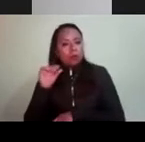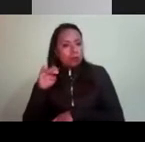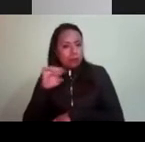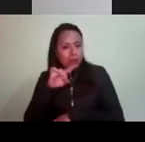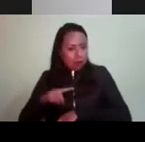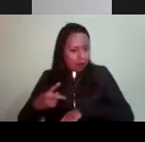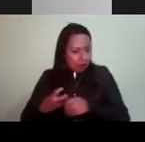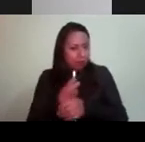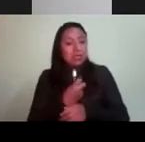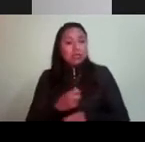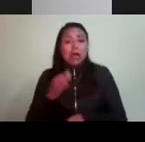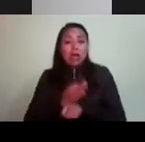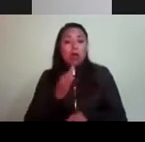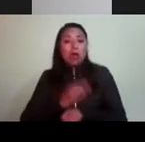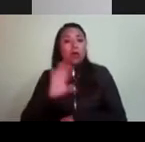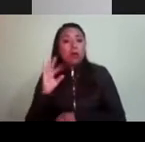llevamos